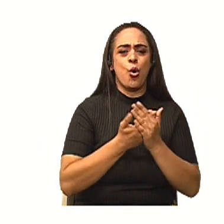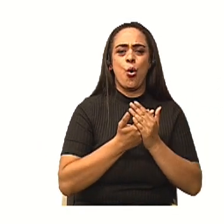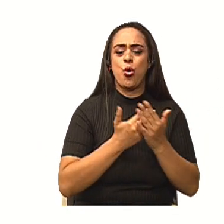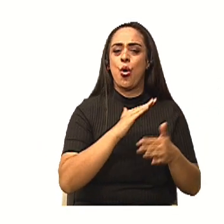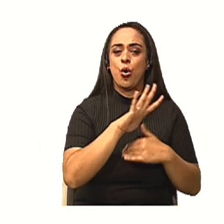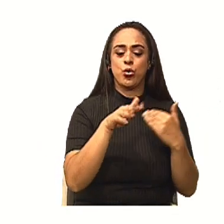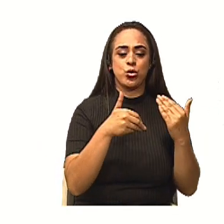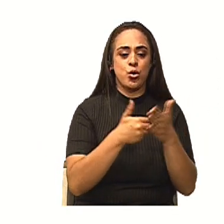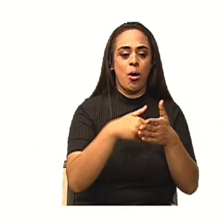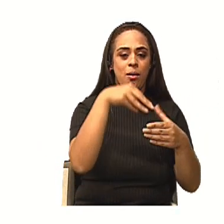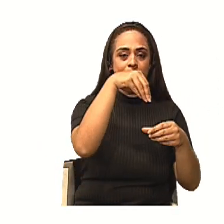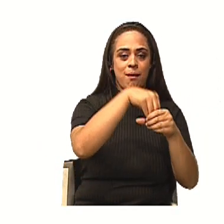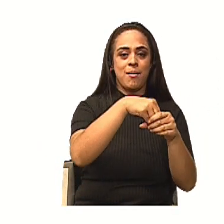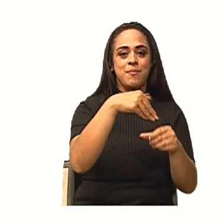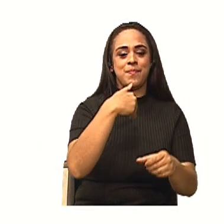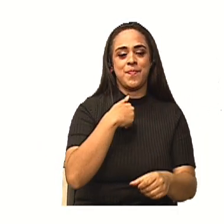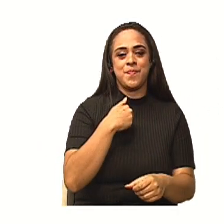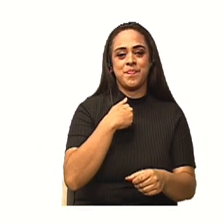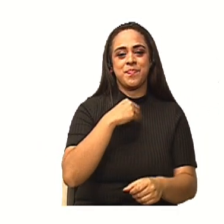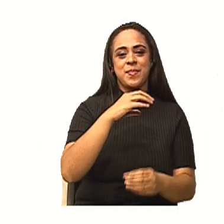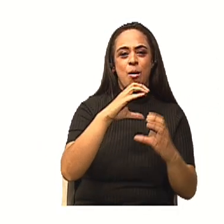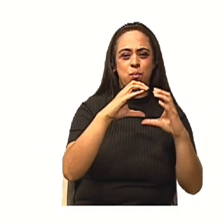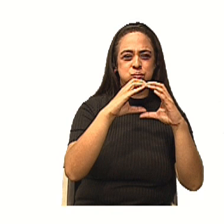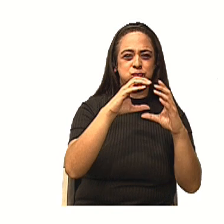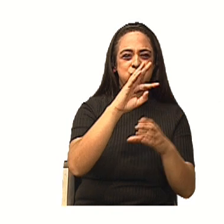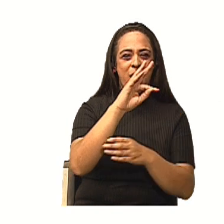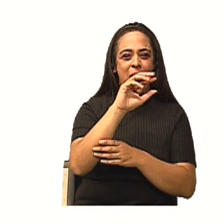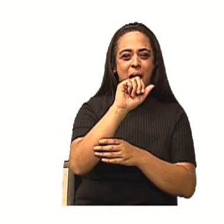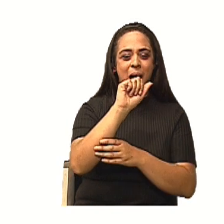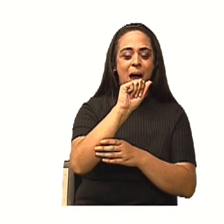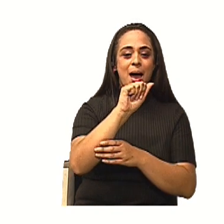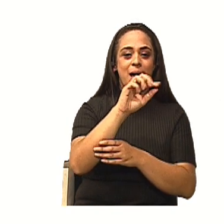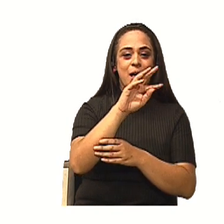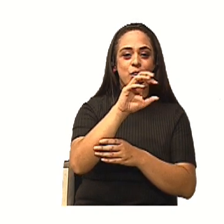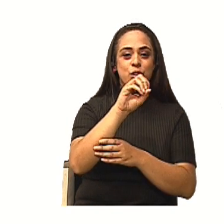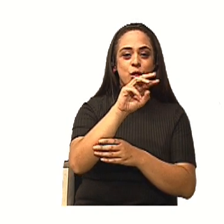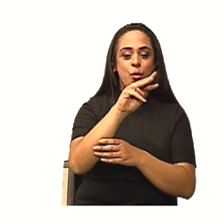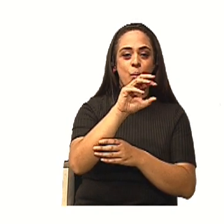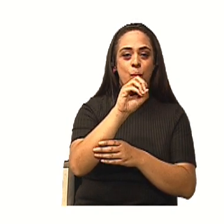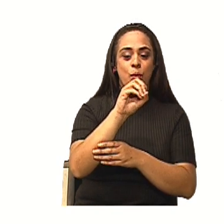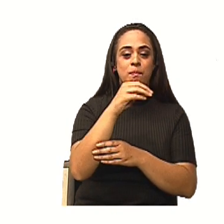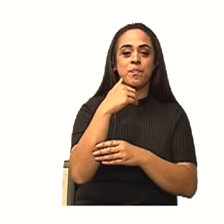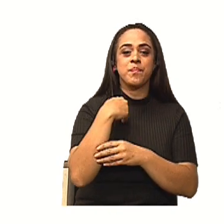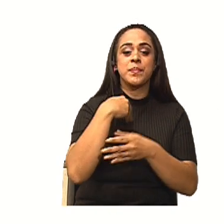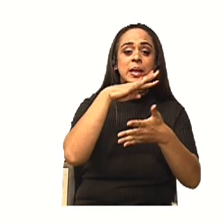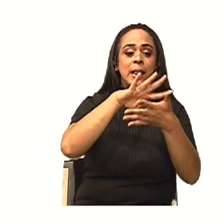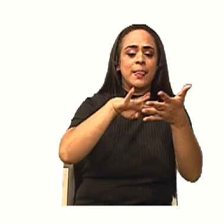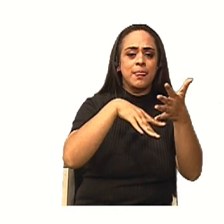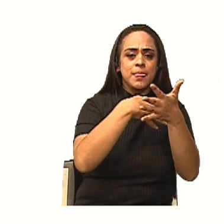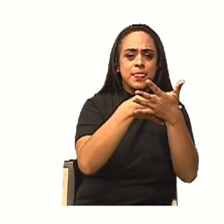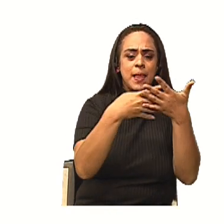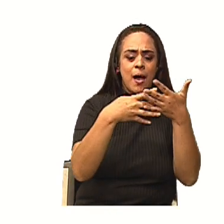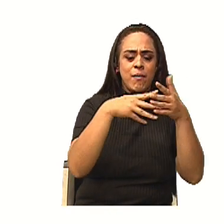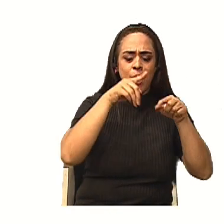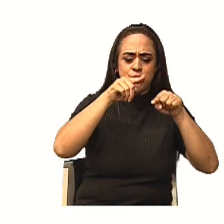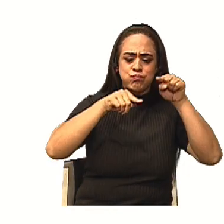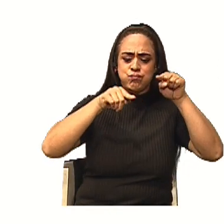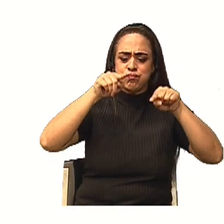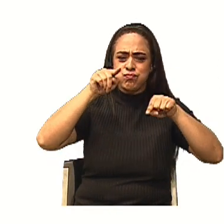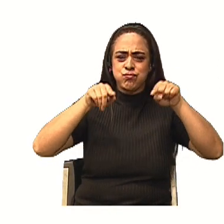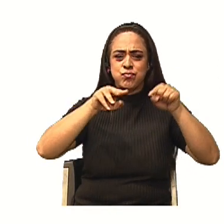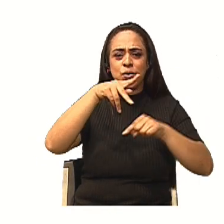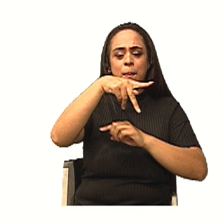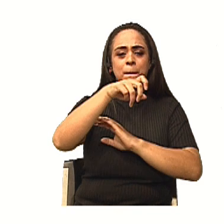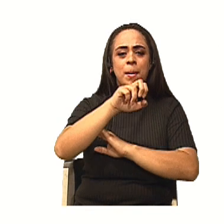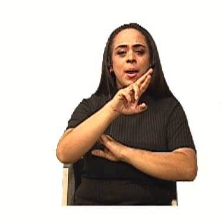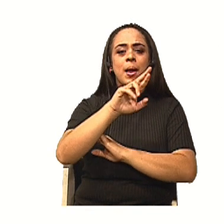hecho de átomos. Resulta que los elementos se organizan en la tabla periódica. En total son 118